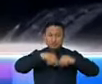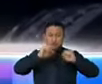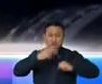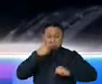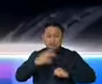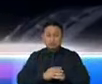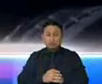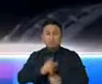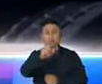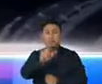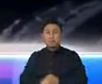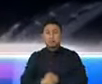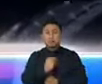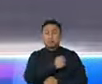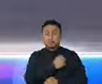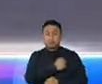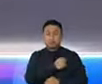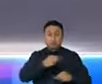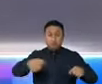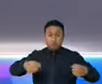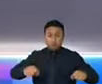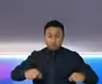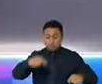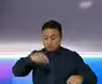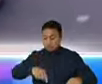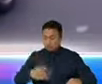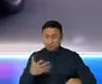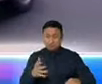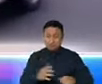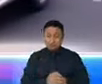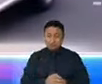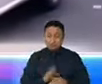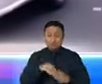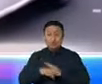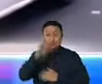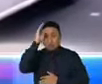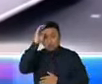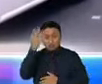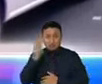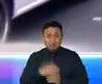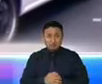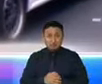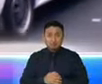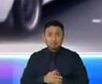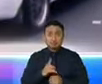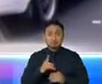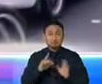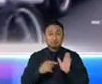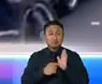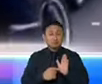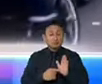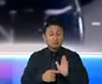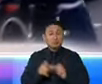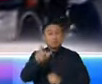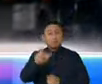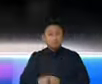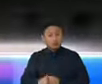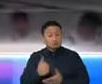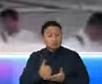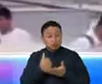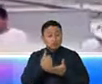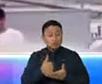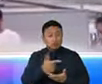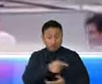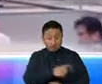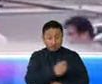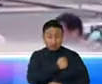que la persona propietaria de la moto no se encontraba en un hospital cercano. Es bueno recalcar aquí que la ciudadanía colaboró con sus